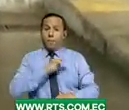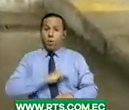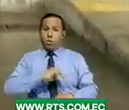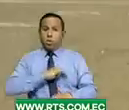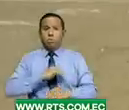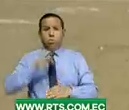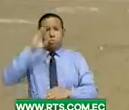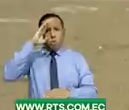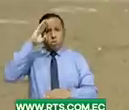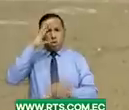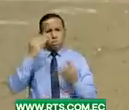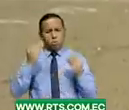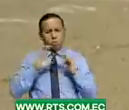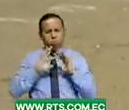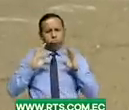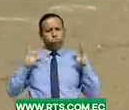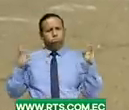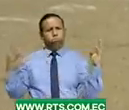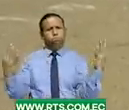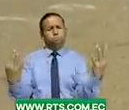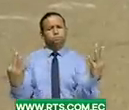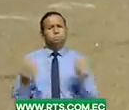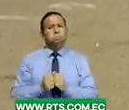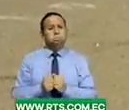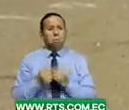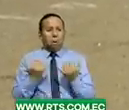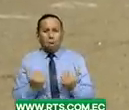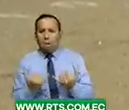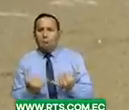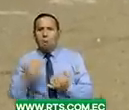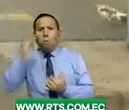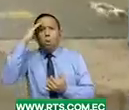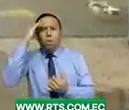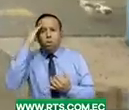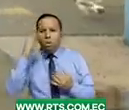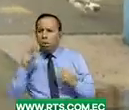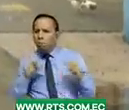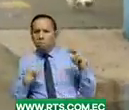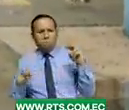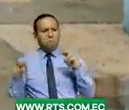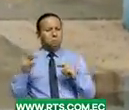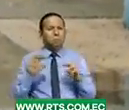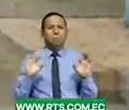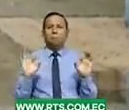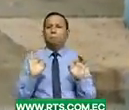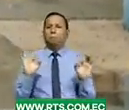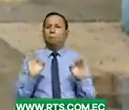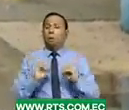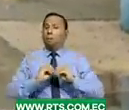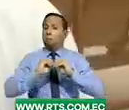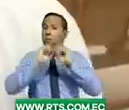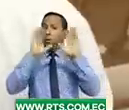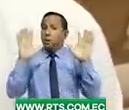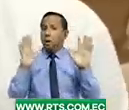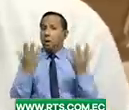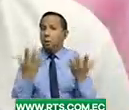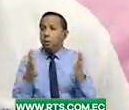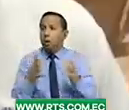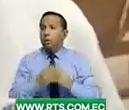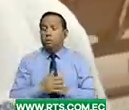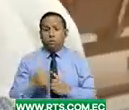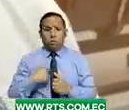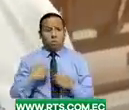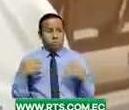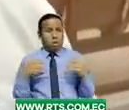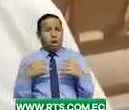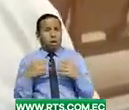resguardo policial, los uniformados no estuvieron presentes, al menos durante la mañana. Con temor igual, viendo por